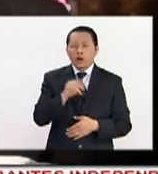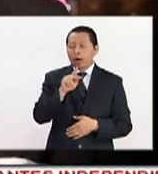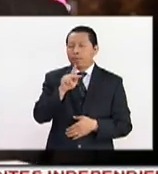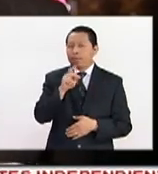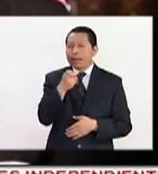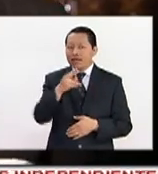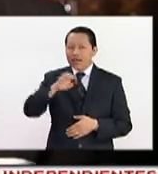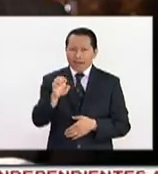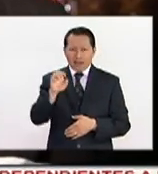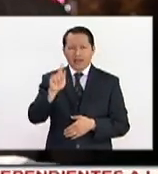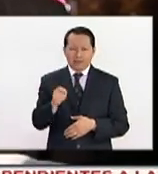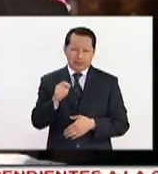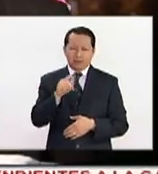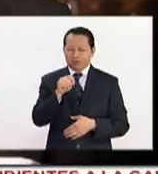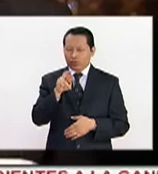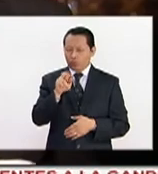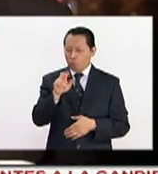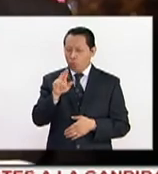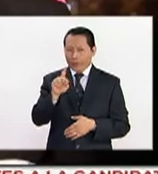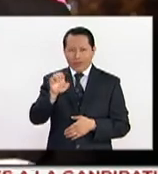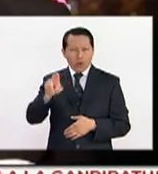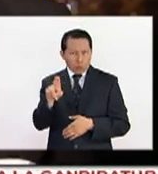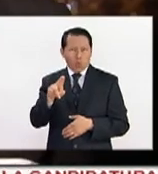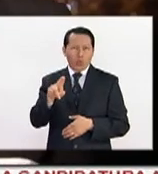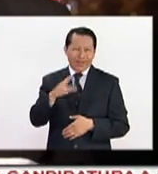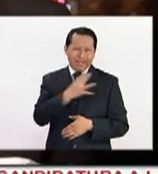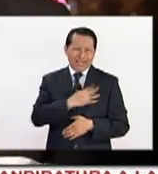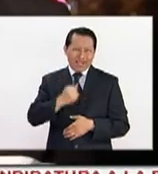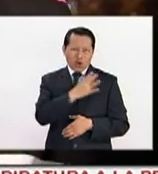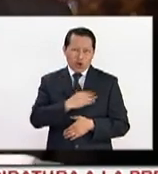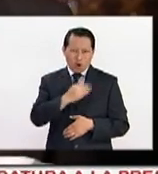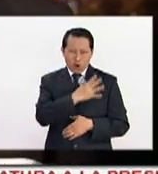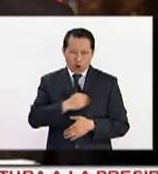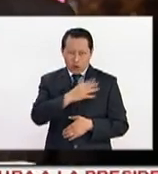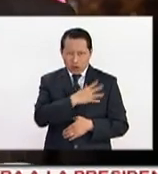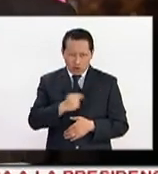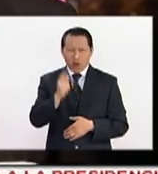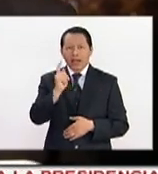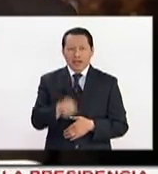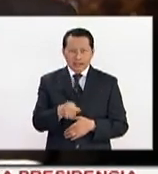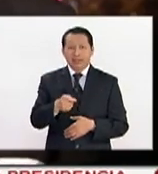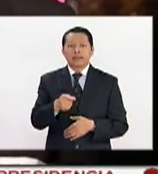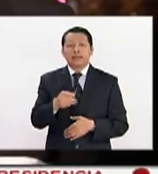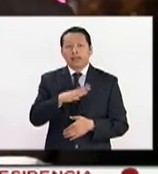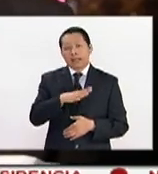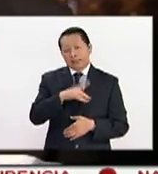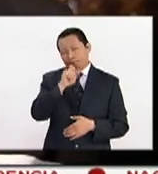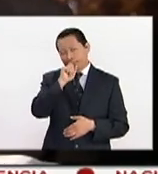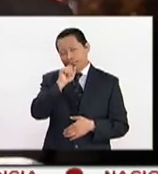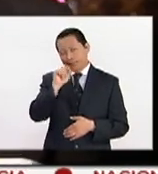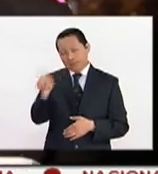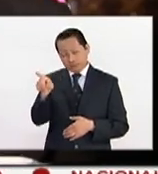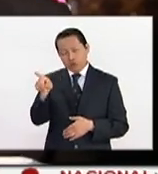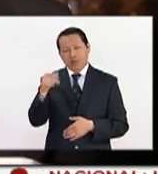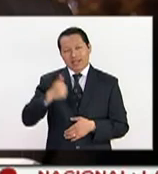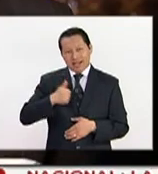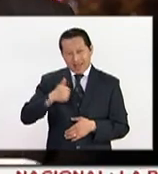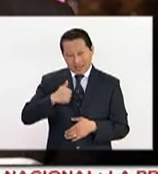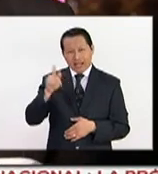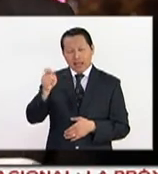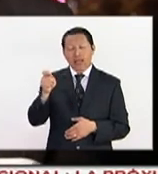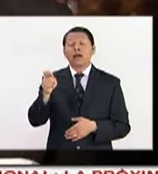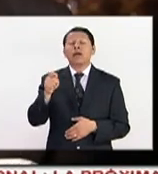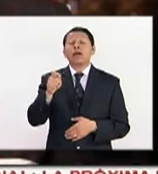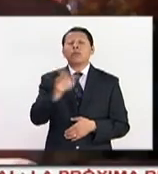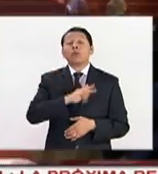Trudeau. Trudeau, sí, Trudeau Jr. o Trudeau II, que es el premier de Canadá. País que con el de